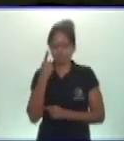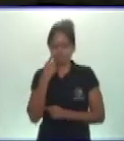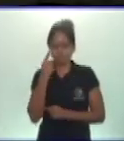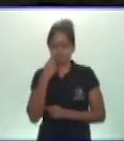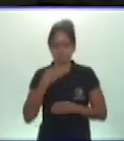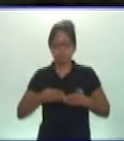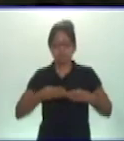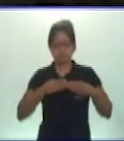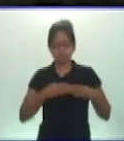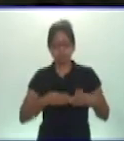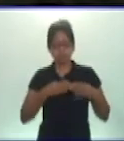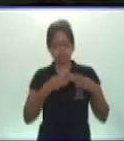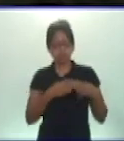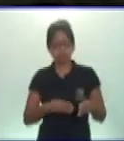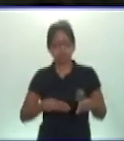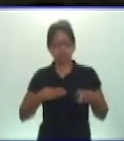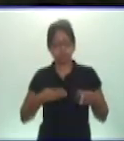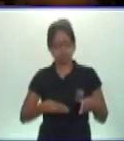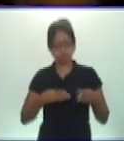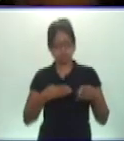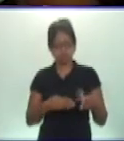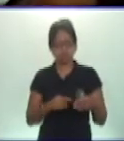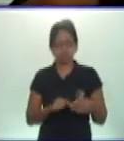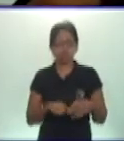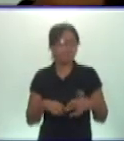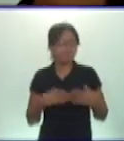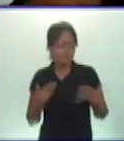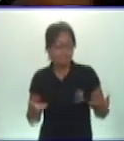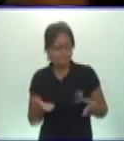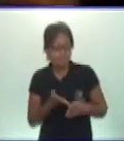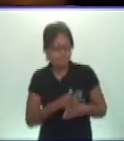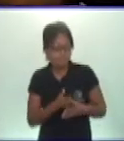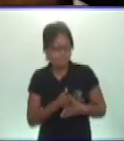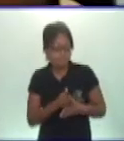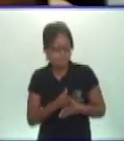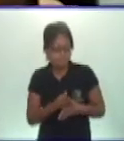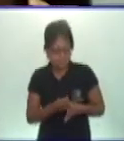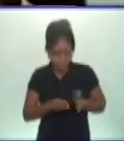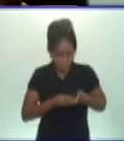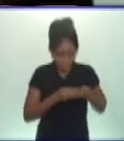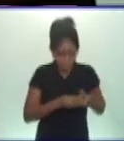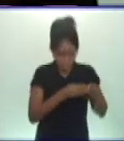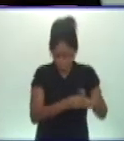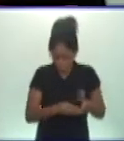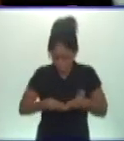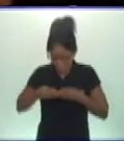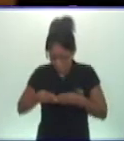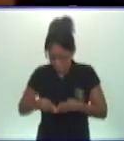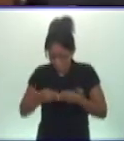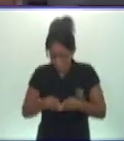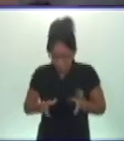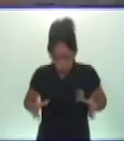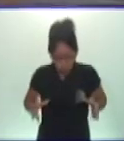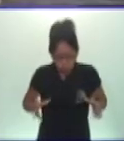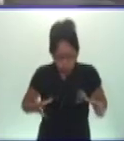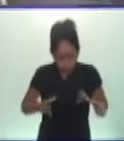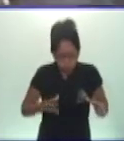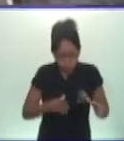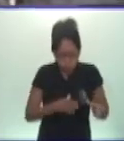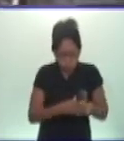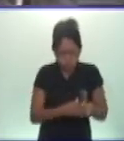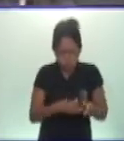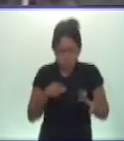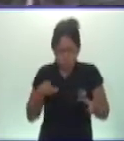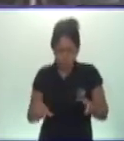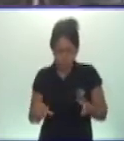India, que sería la agrupación de todos los barcos españoles que venían de España hacia